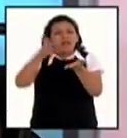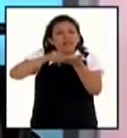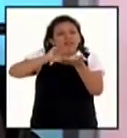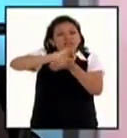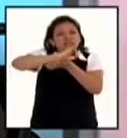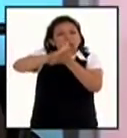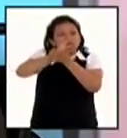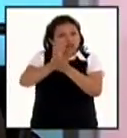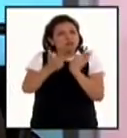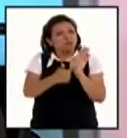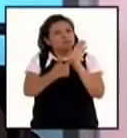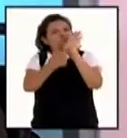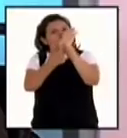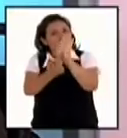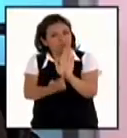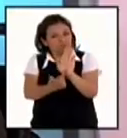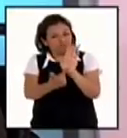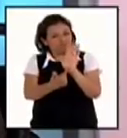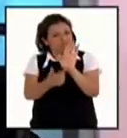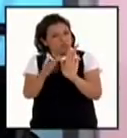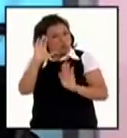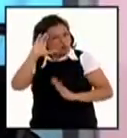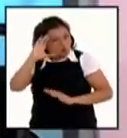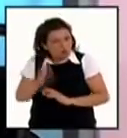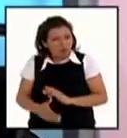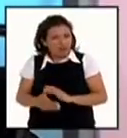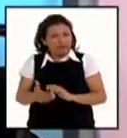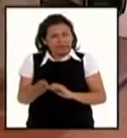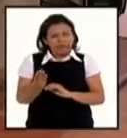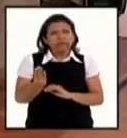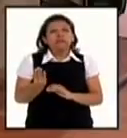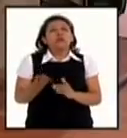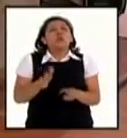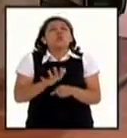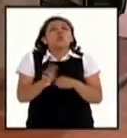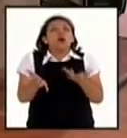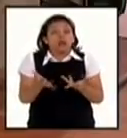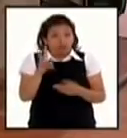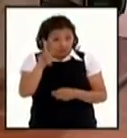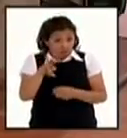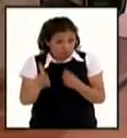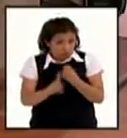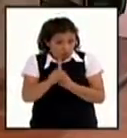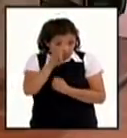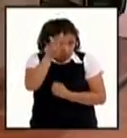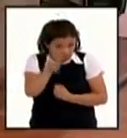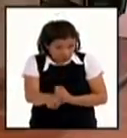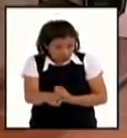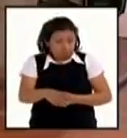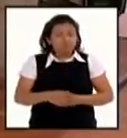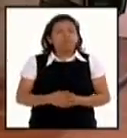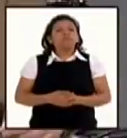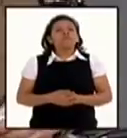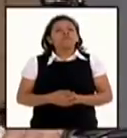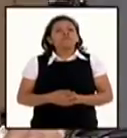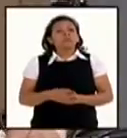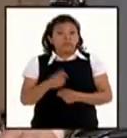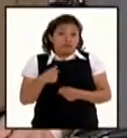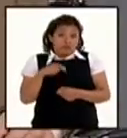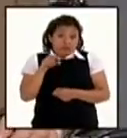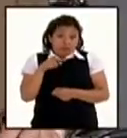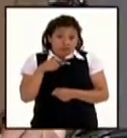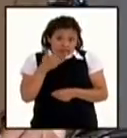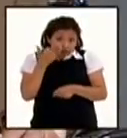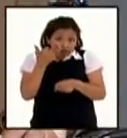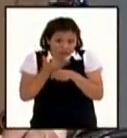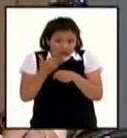se ha mostrado su lado más cruel recientemente. Es un problema real el que tenemos hoy. Y actual. Fíjate